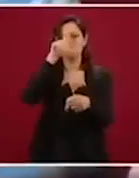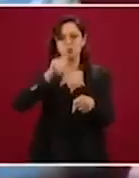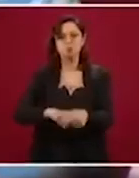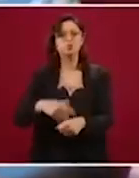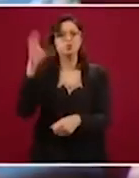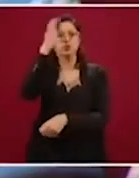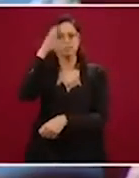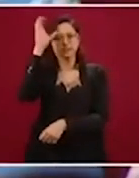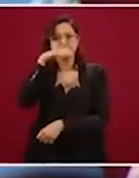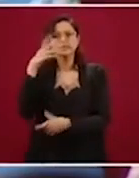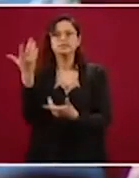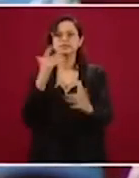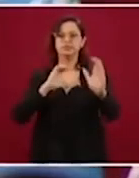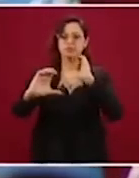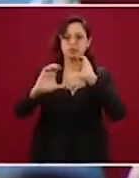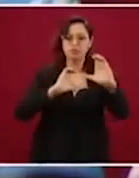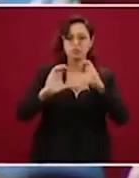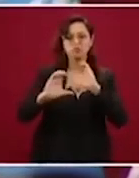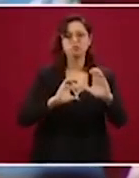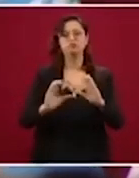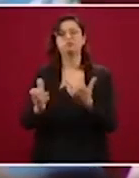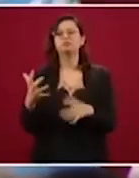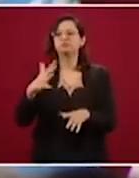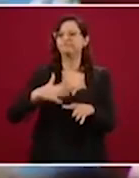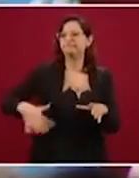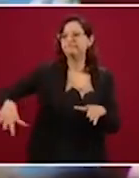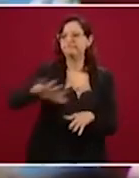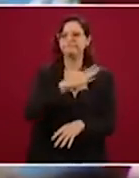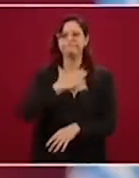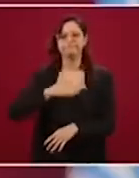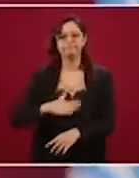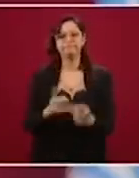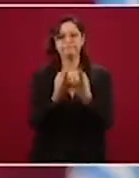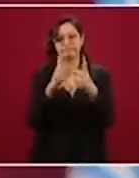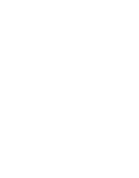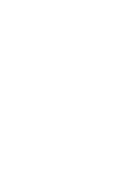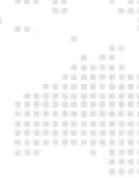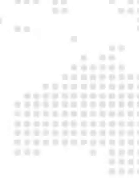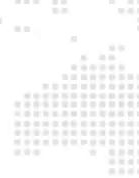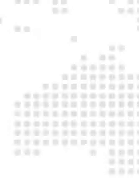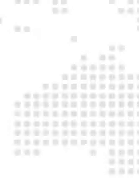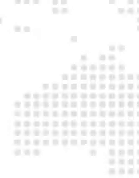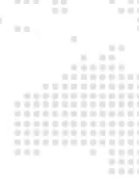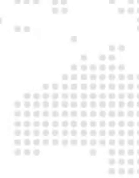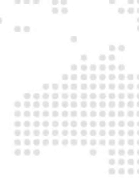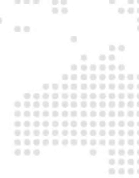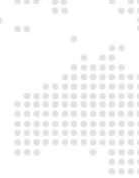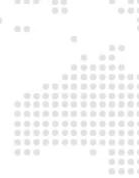ciencia, las comunicaciones y desarrollar sociedades más justas y equitativas.